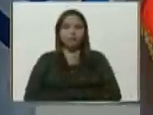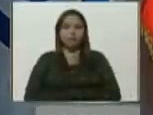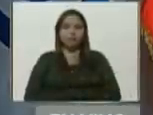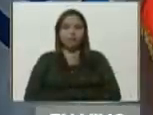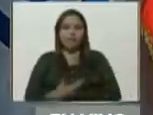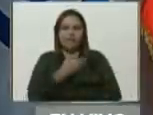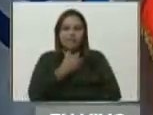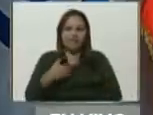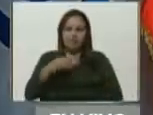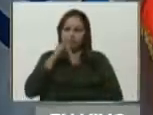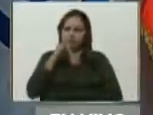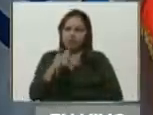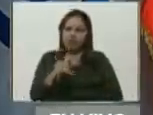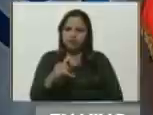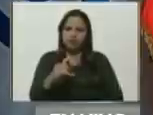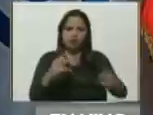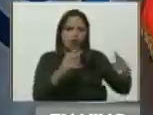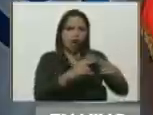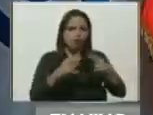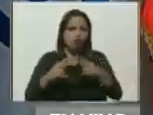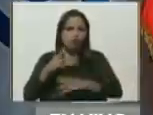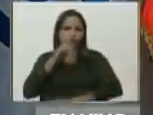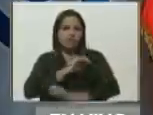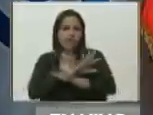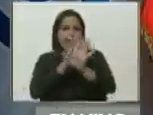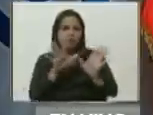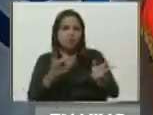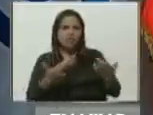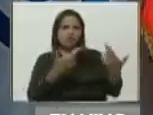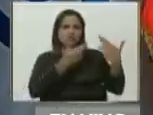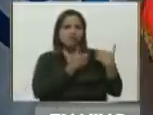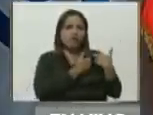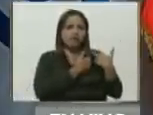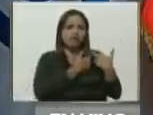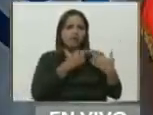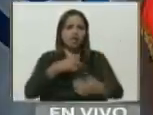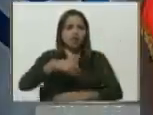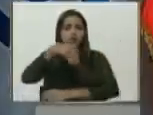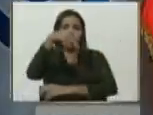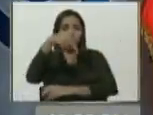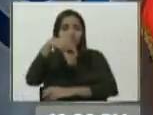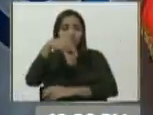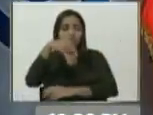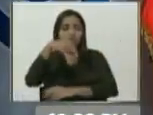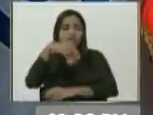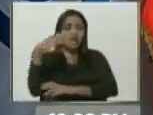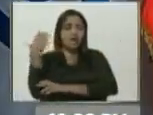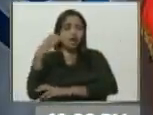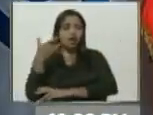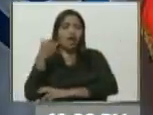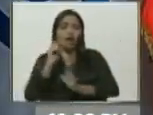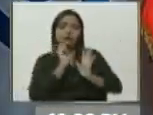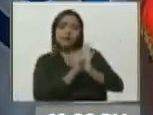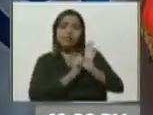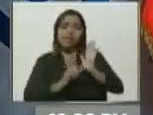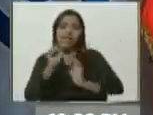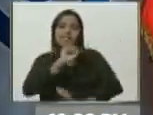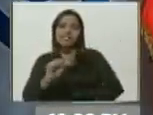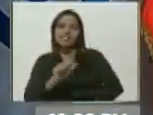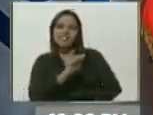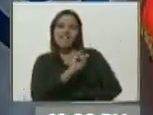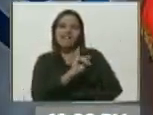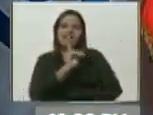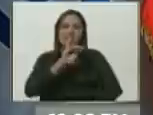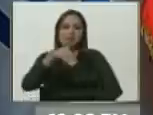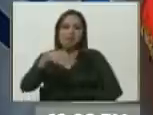Queremos informar que hemos conocido oficialmente que las autoridades norte de Santander remitieron oficio al SAIME con el fin de obtener la